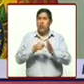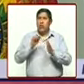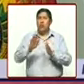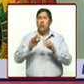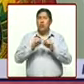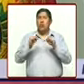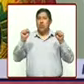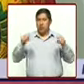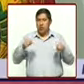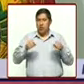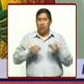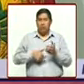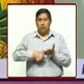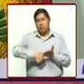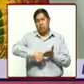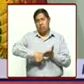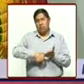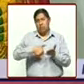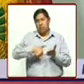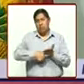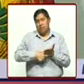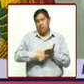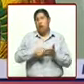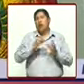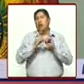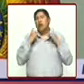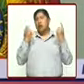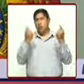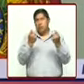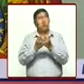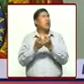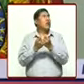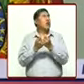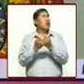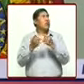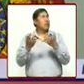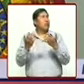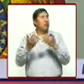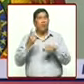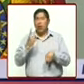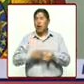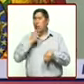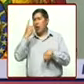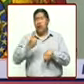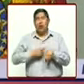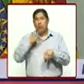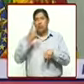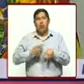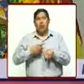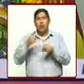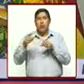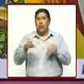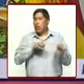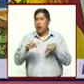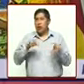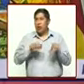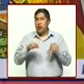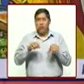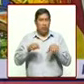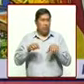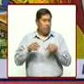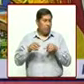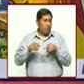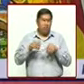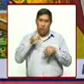el sistema biométrico de la Fiscalía Departamental de La Paz, es decir, la presentación periódica. Se ha dispuesto también que la